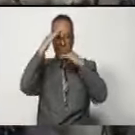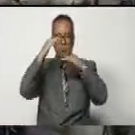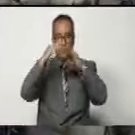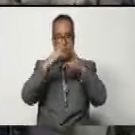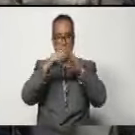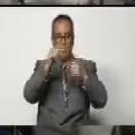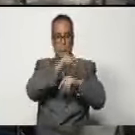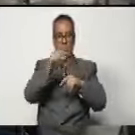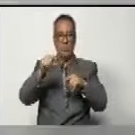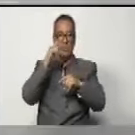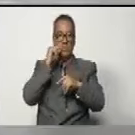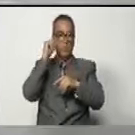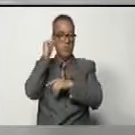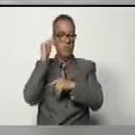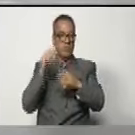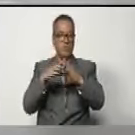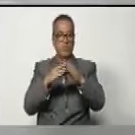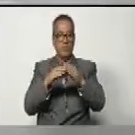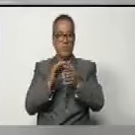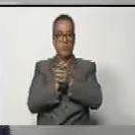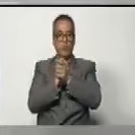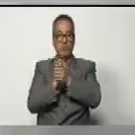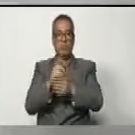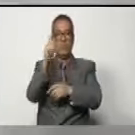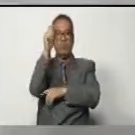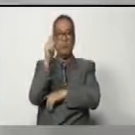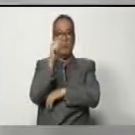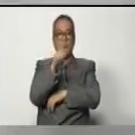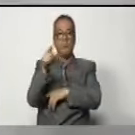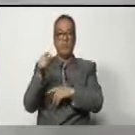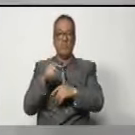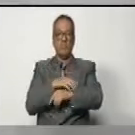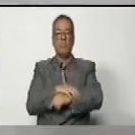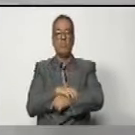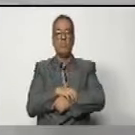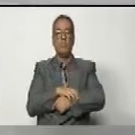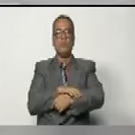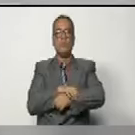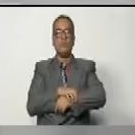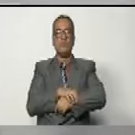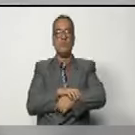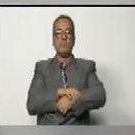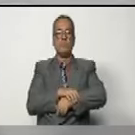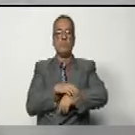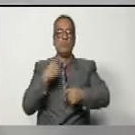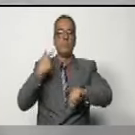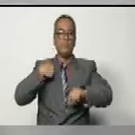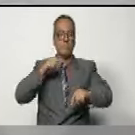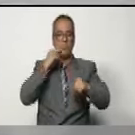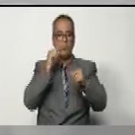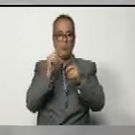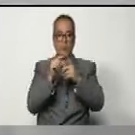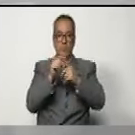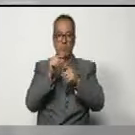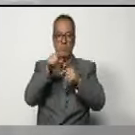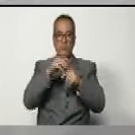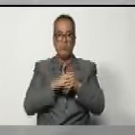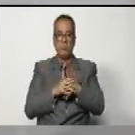y todos los colegas parlamentarios, parlamentarias. Hemos pedido este derecho de